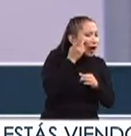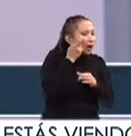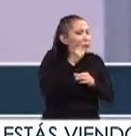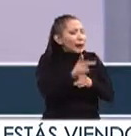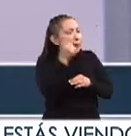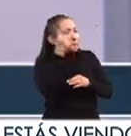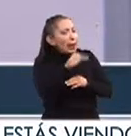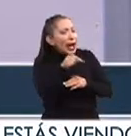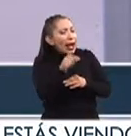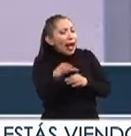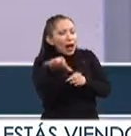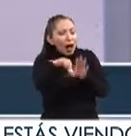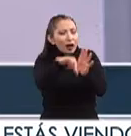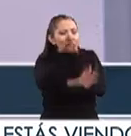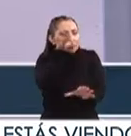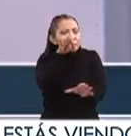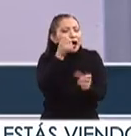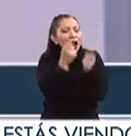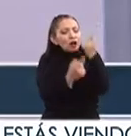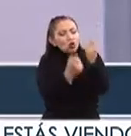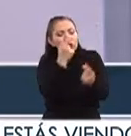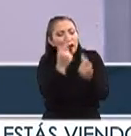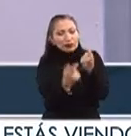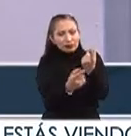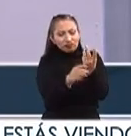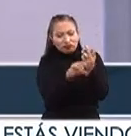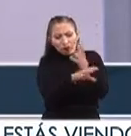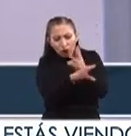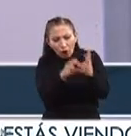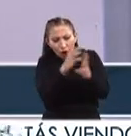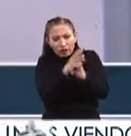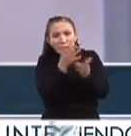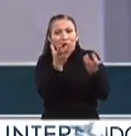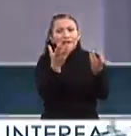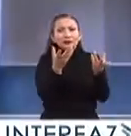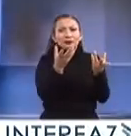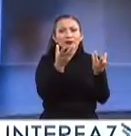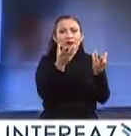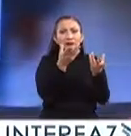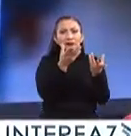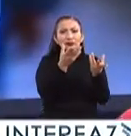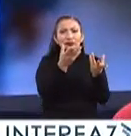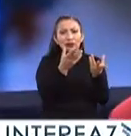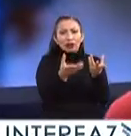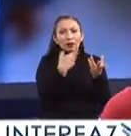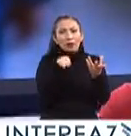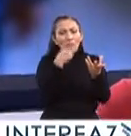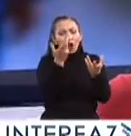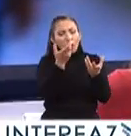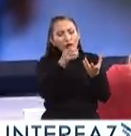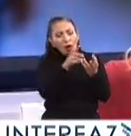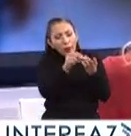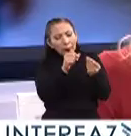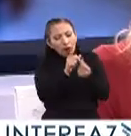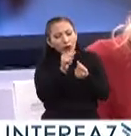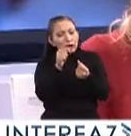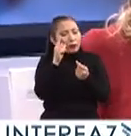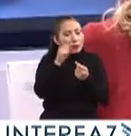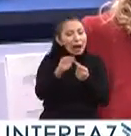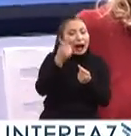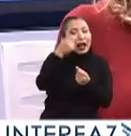nuevas técnicas para obtener ciertos recursos o ciertos en este caso metabolitos secundarios con